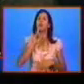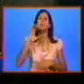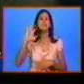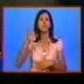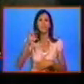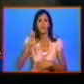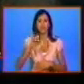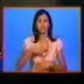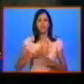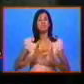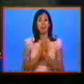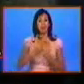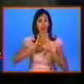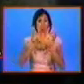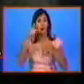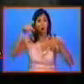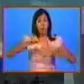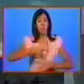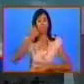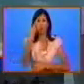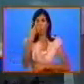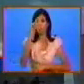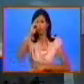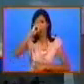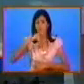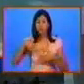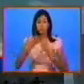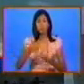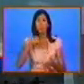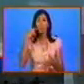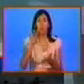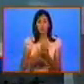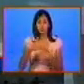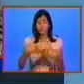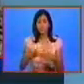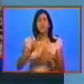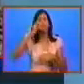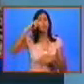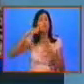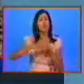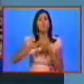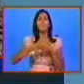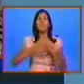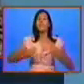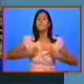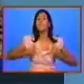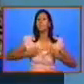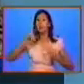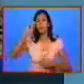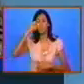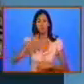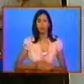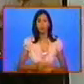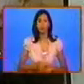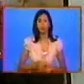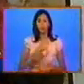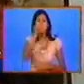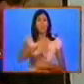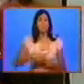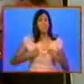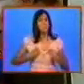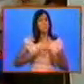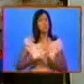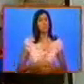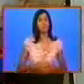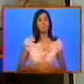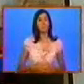Clara. Hoy, a más de 40 años de su muerte, su recuerdo sigue vivo. Alguien que está vivo,